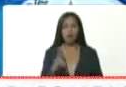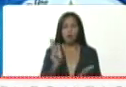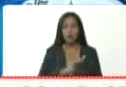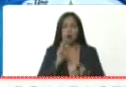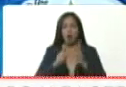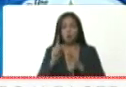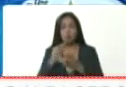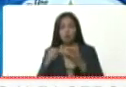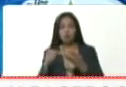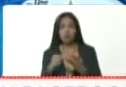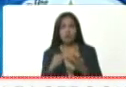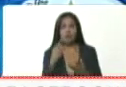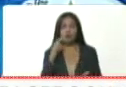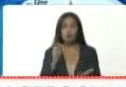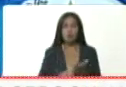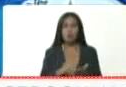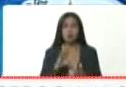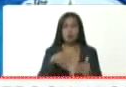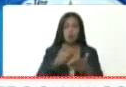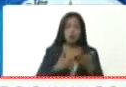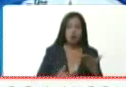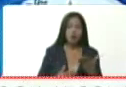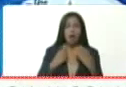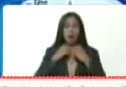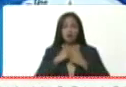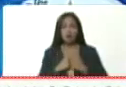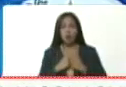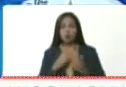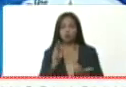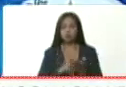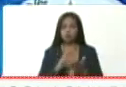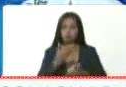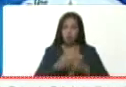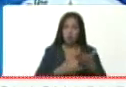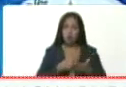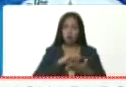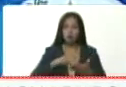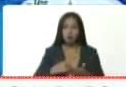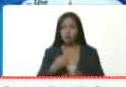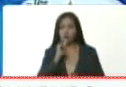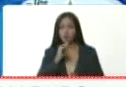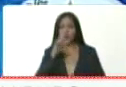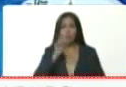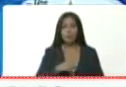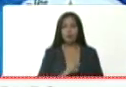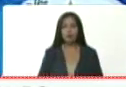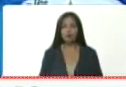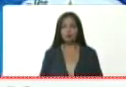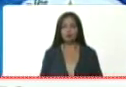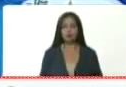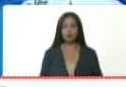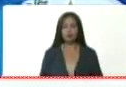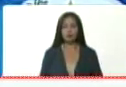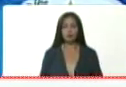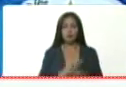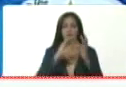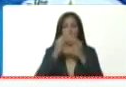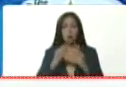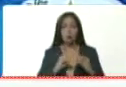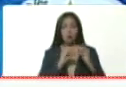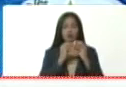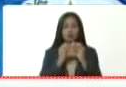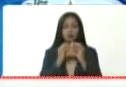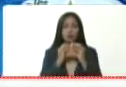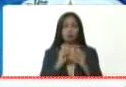algunos recursos que me propone aquí el profesor aristóbulo iztúris y así lo anunció para la reparación